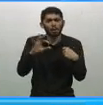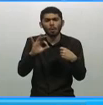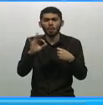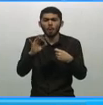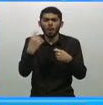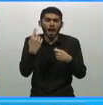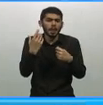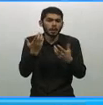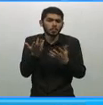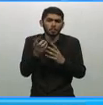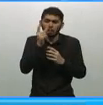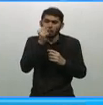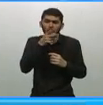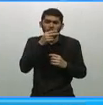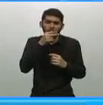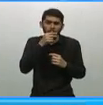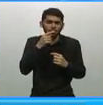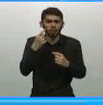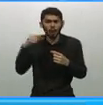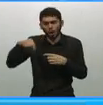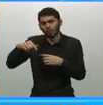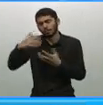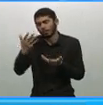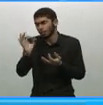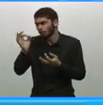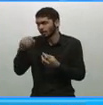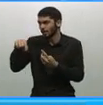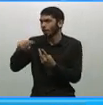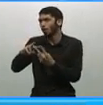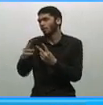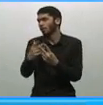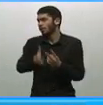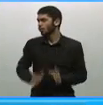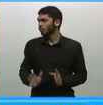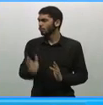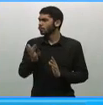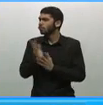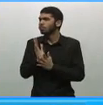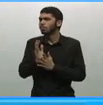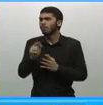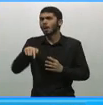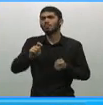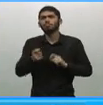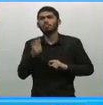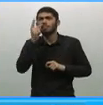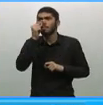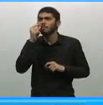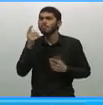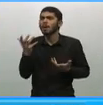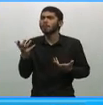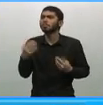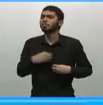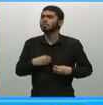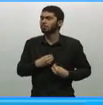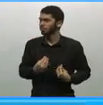quizás tenías antes de ser padre Más allá de que Mateo es tu segundo hijo bueno Muchas gracias y no la verdad